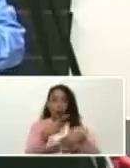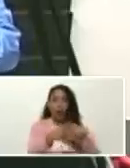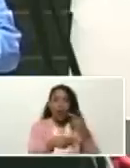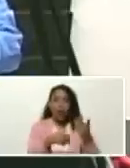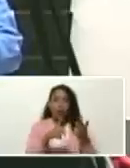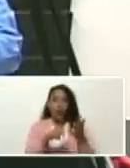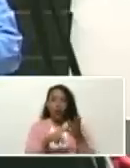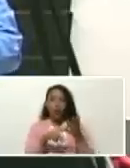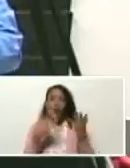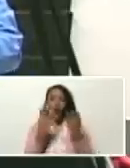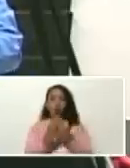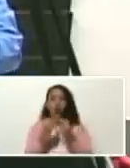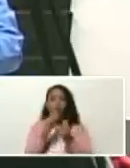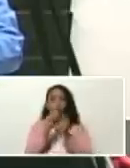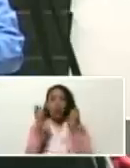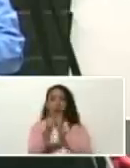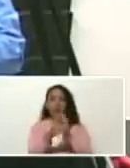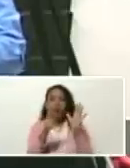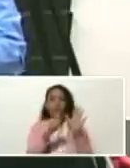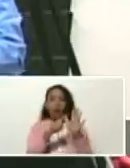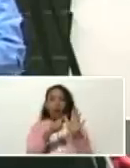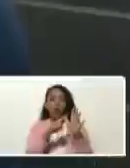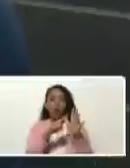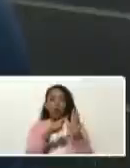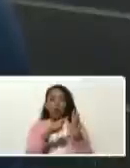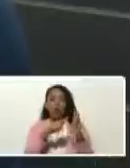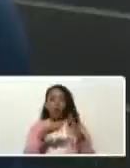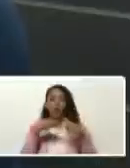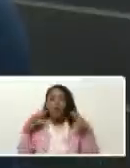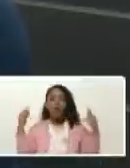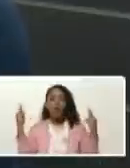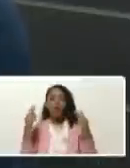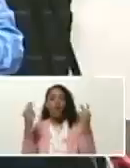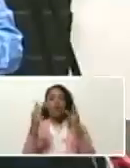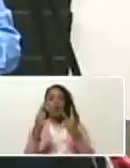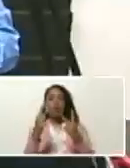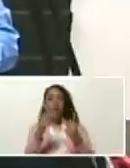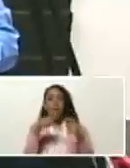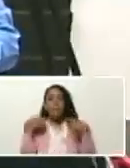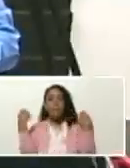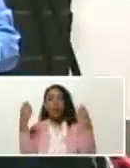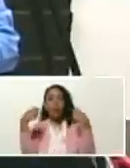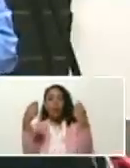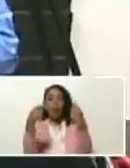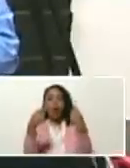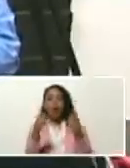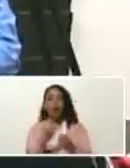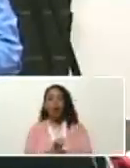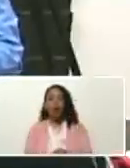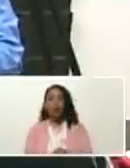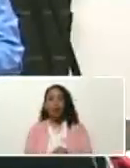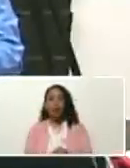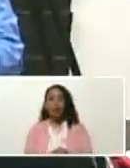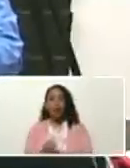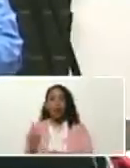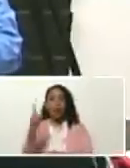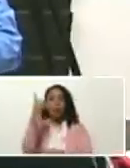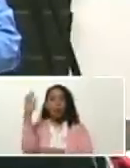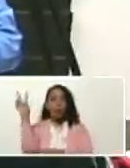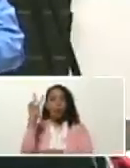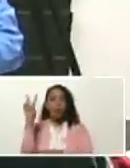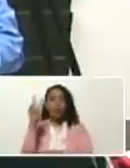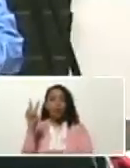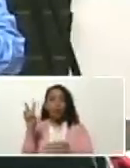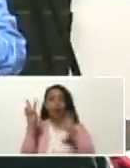Bueno ahí está el presidente Ah voluntad popular voluntad popular primero Venezuela